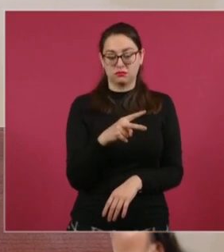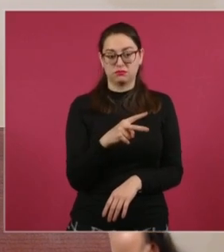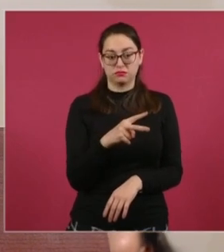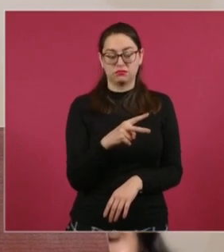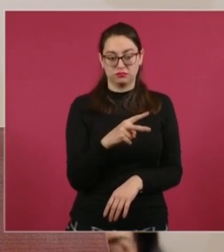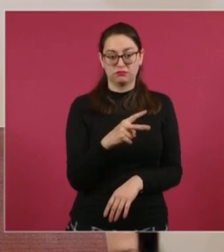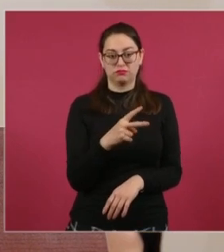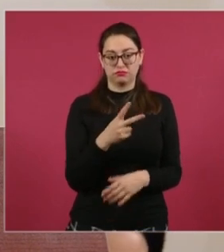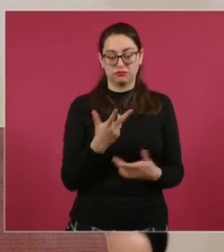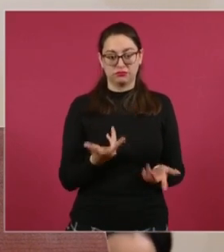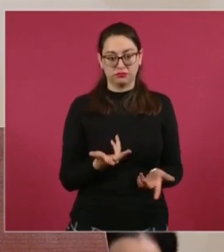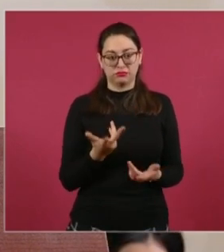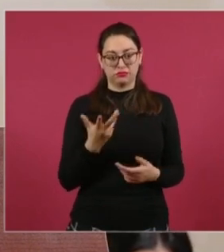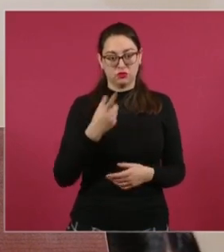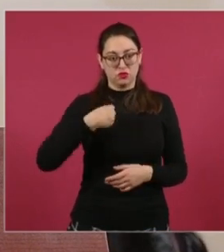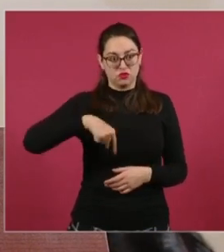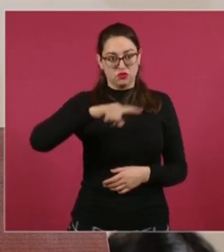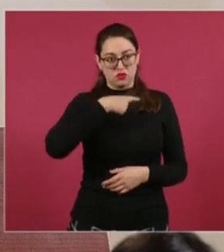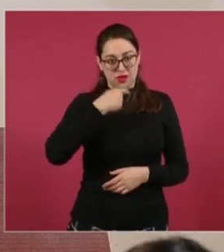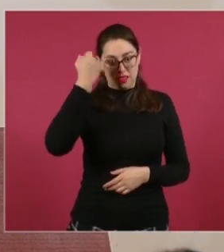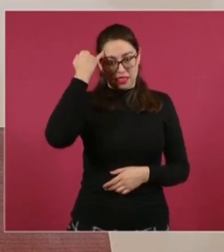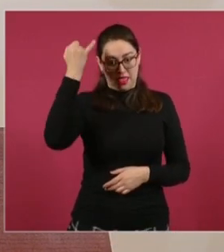esa es la idiosincrasia.